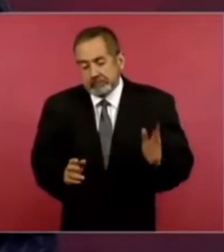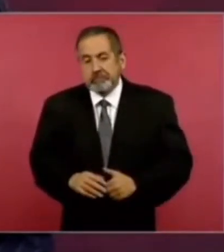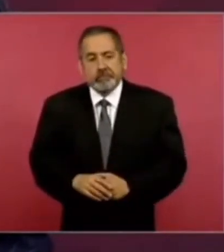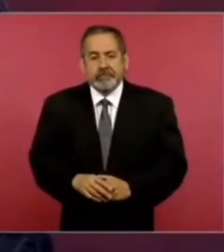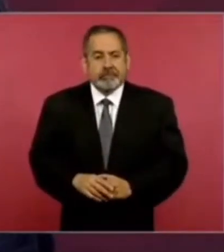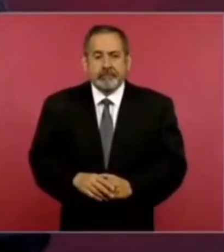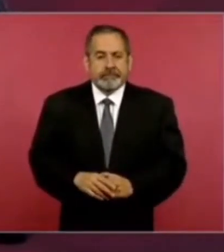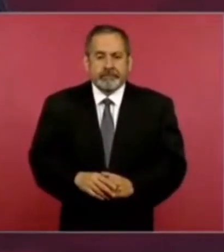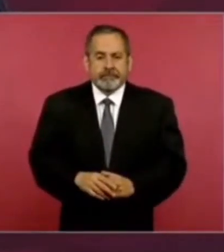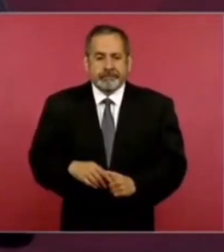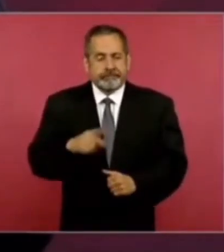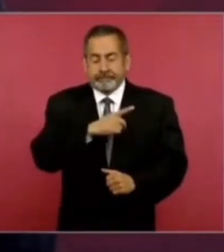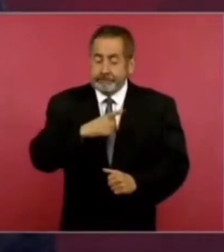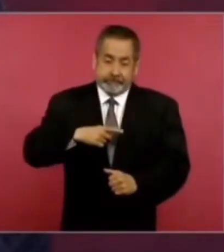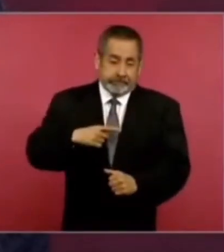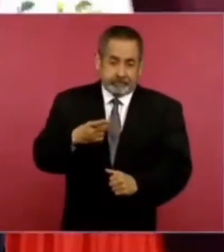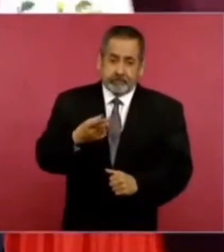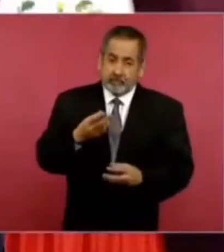con